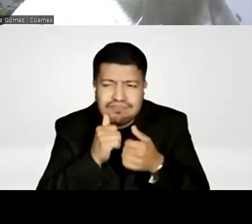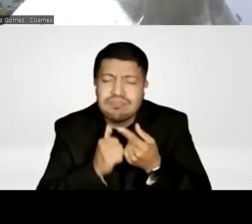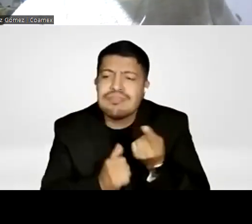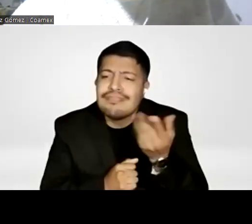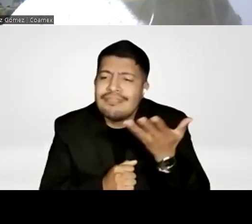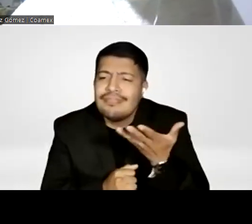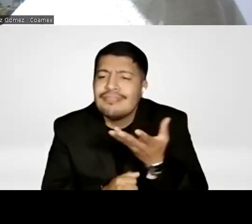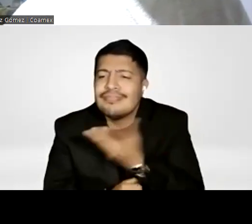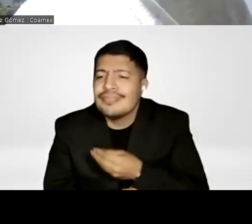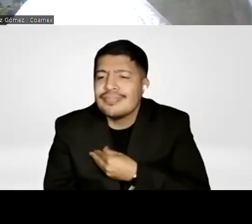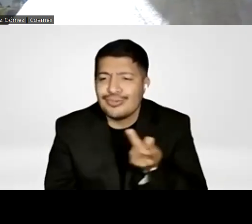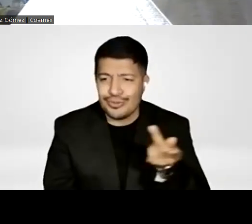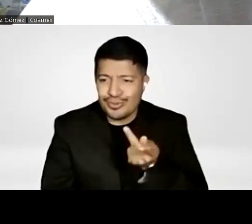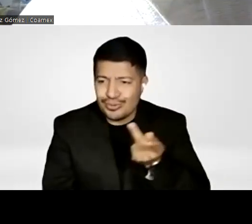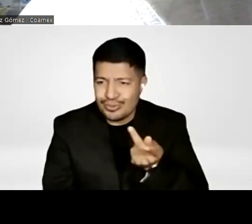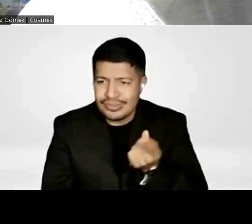sus 2 hijos.